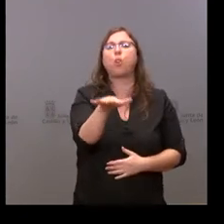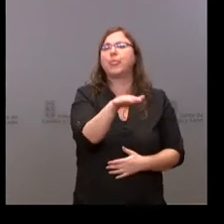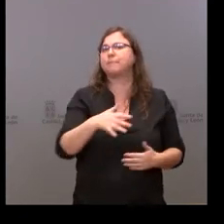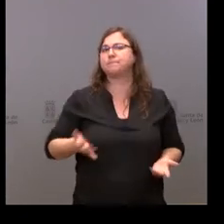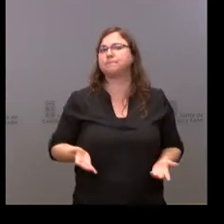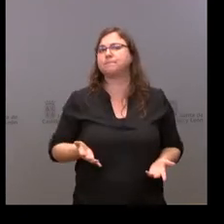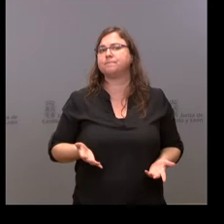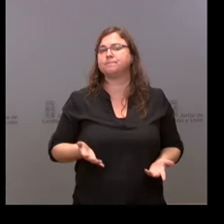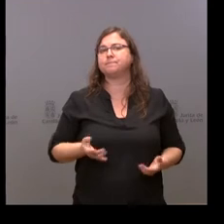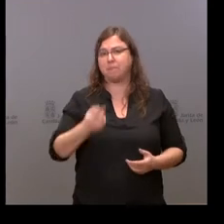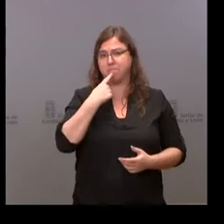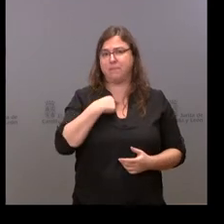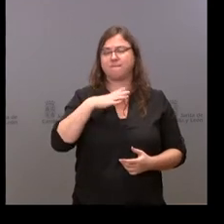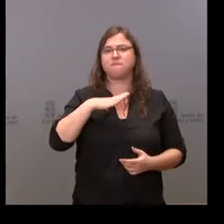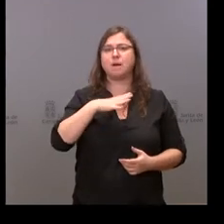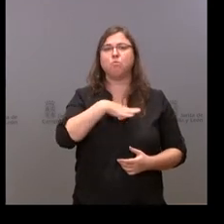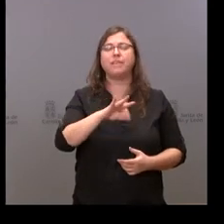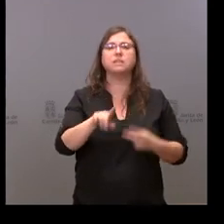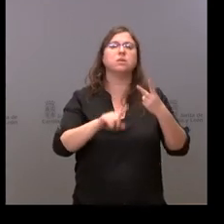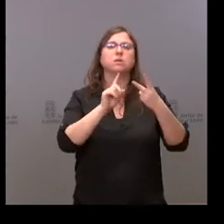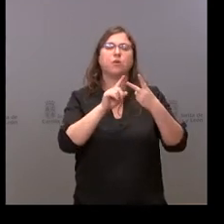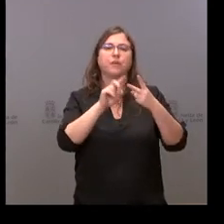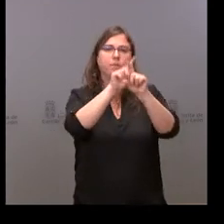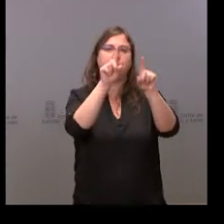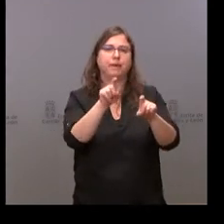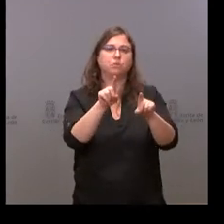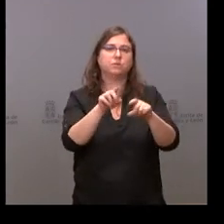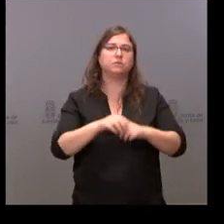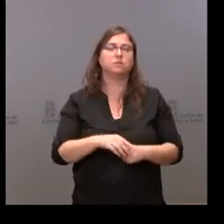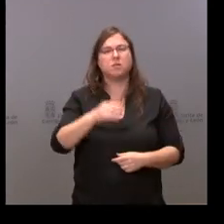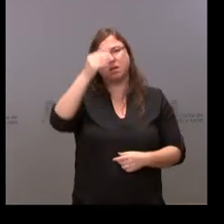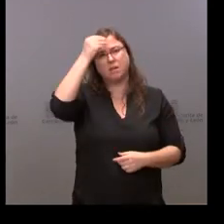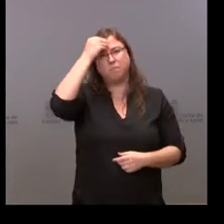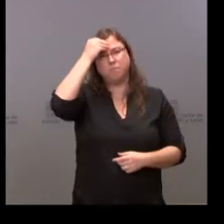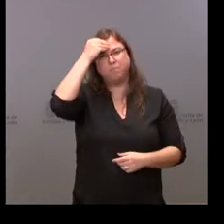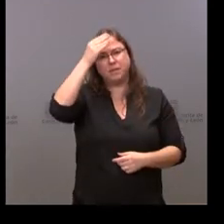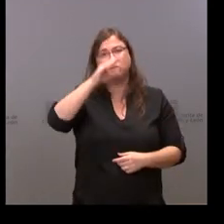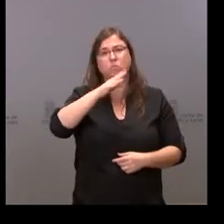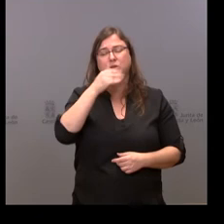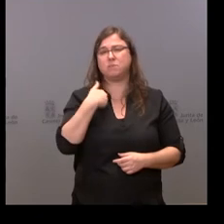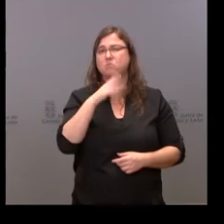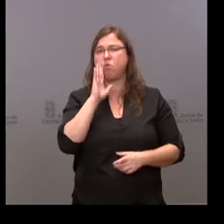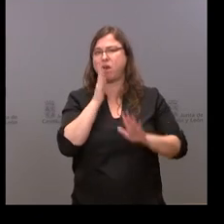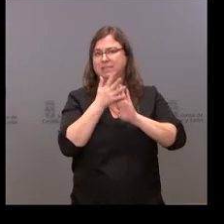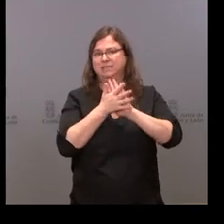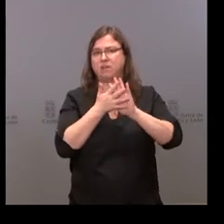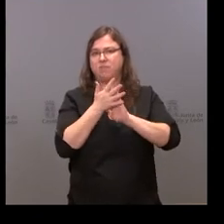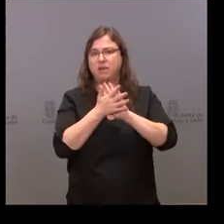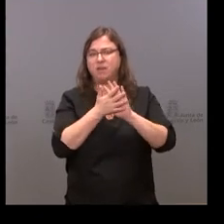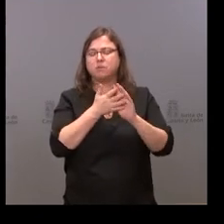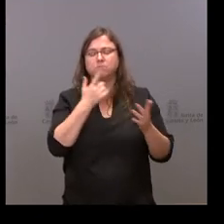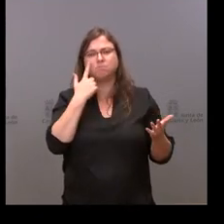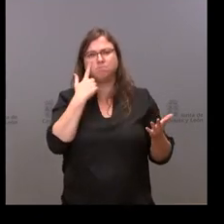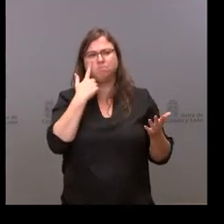colocarlo en otra pregunta es supongo que es por lo que por lo que han hablado antes y me llama la